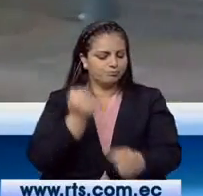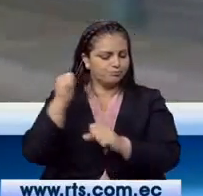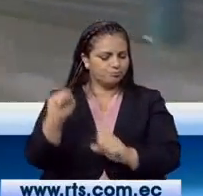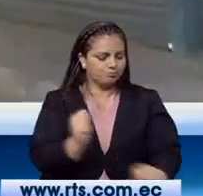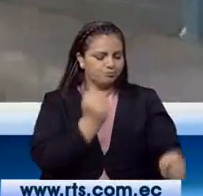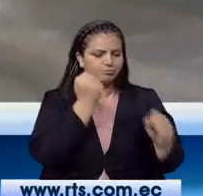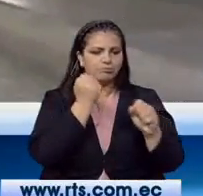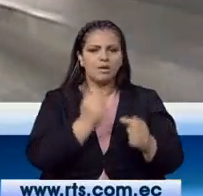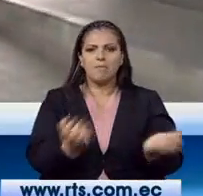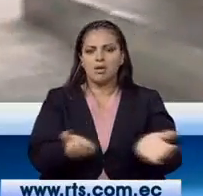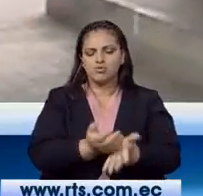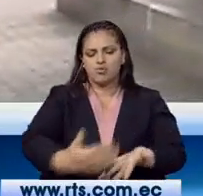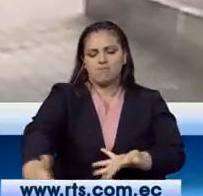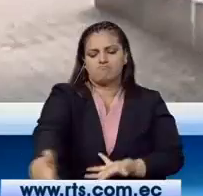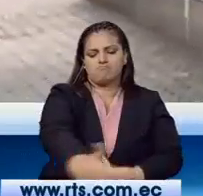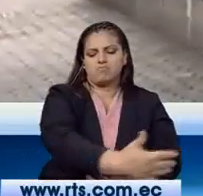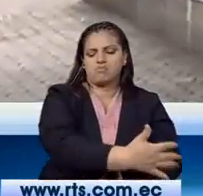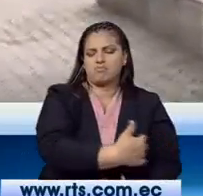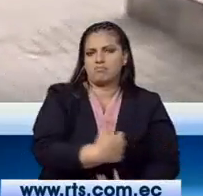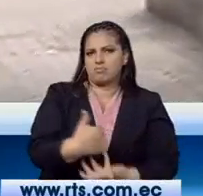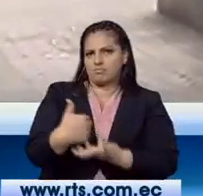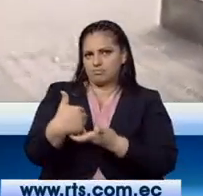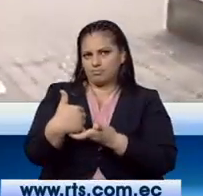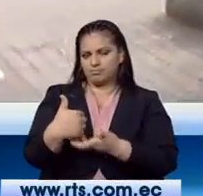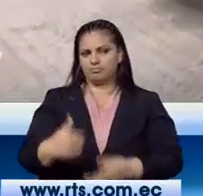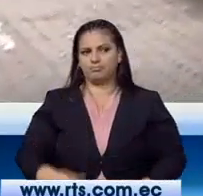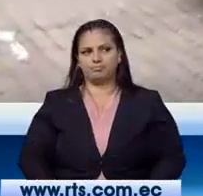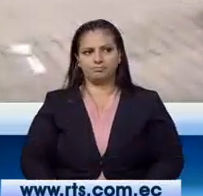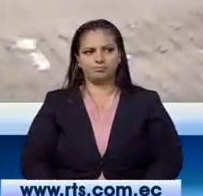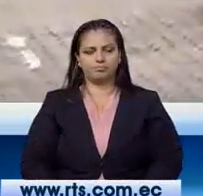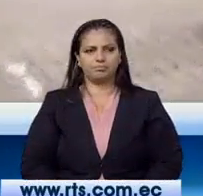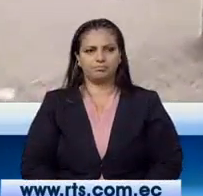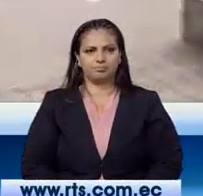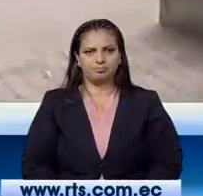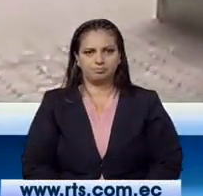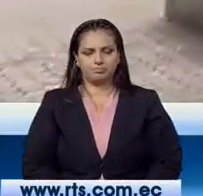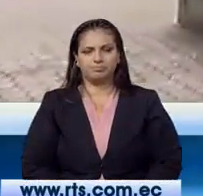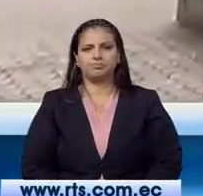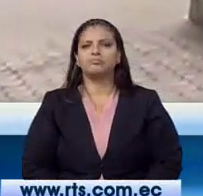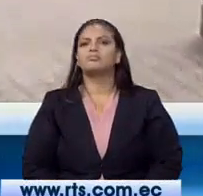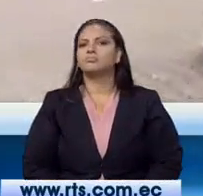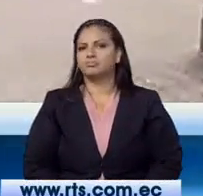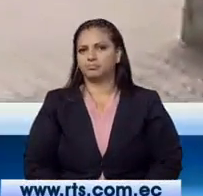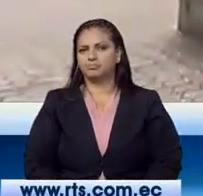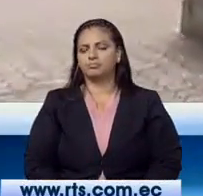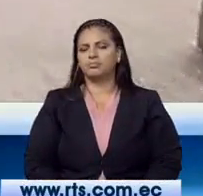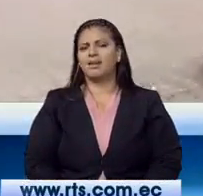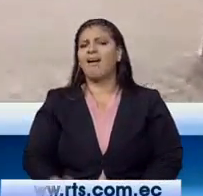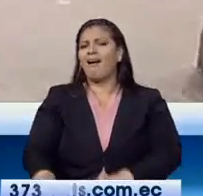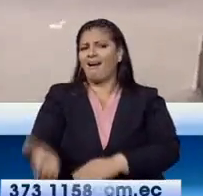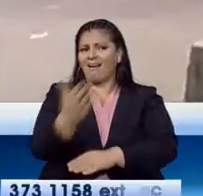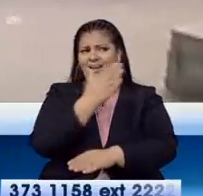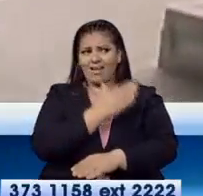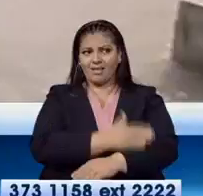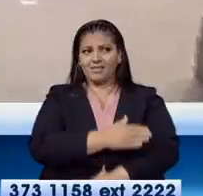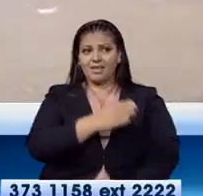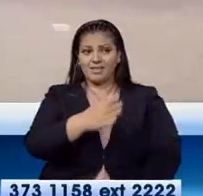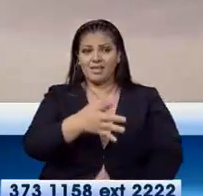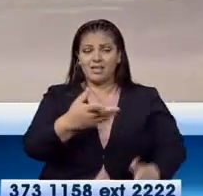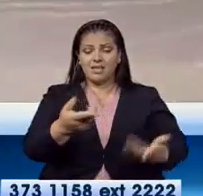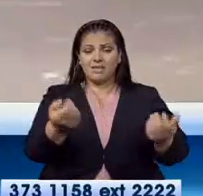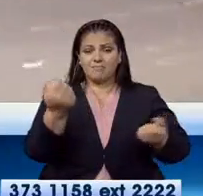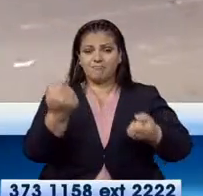que se genera desde hace pocos meses luego de que el ipc móvil que estaba ubicado justamente en la esquina fuera